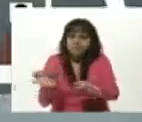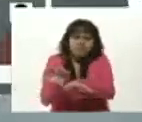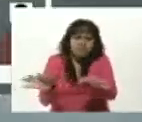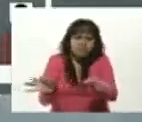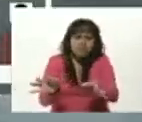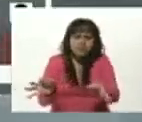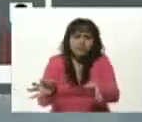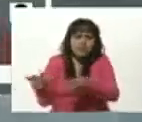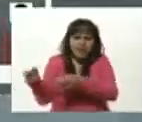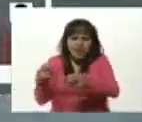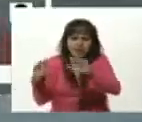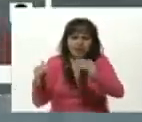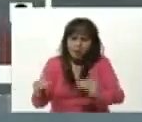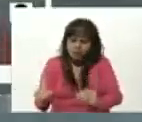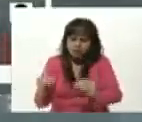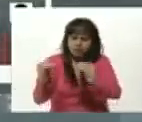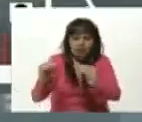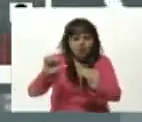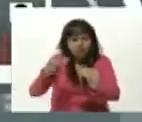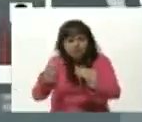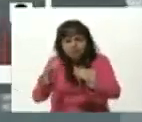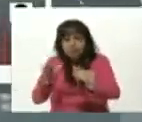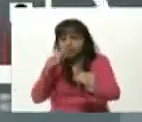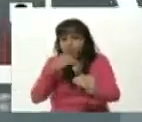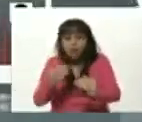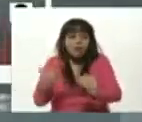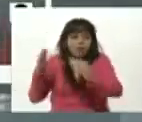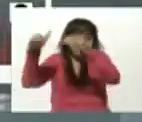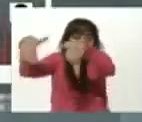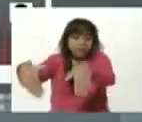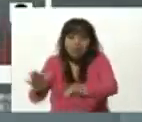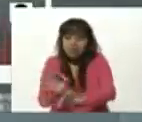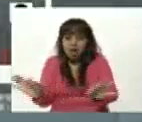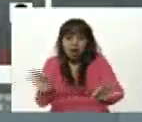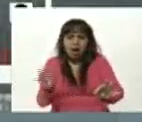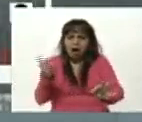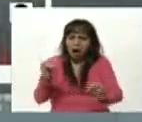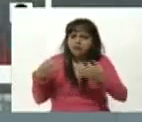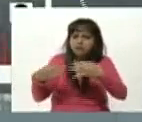río no le pasó nada, o por lo menos no generó